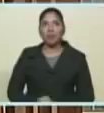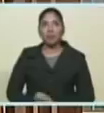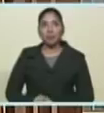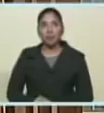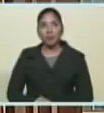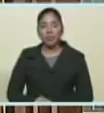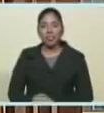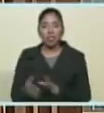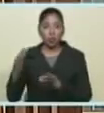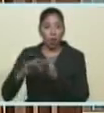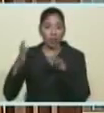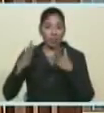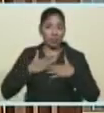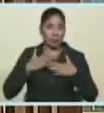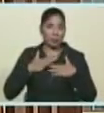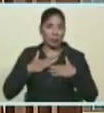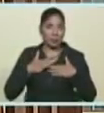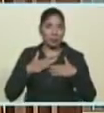Deséeme suerte.